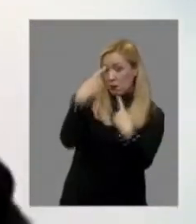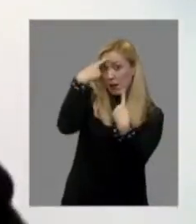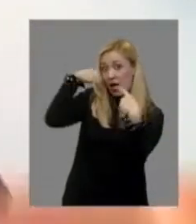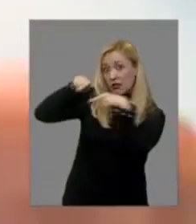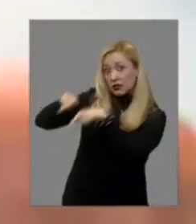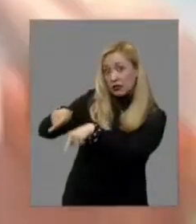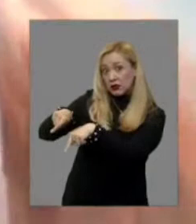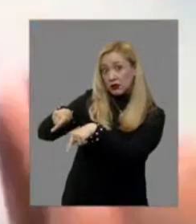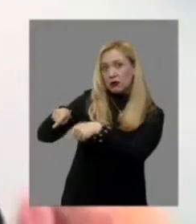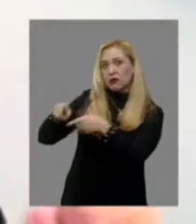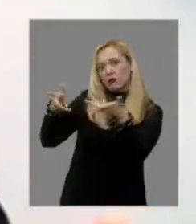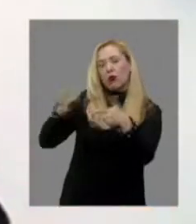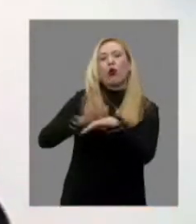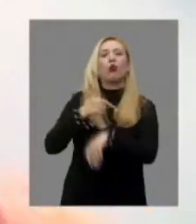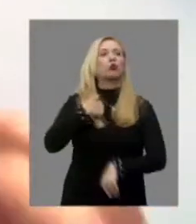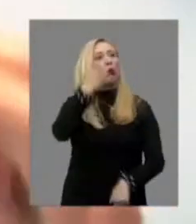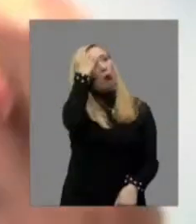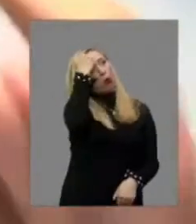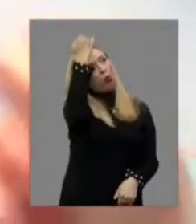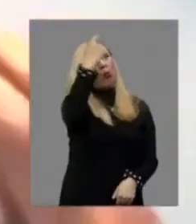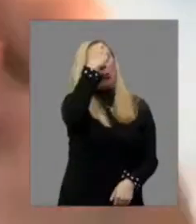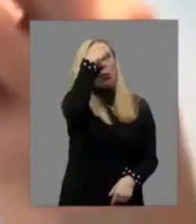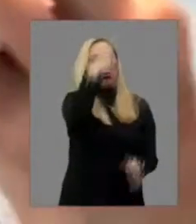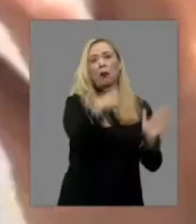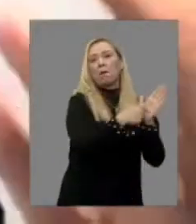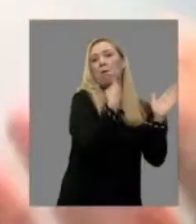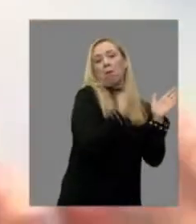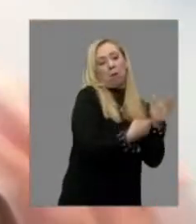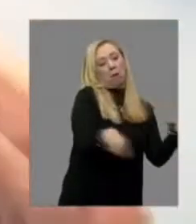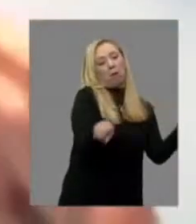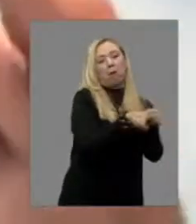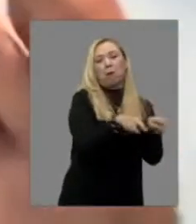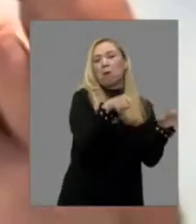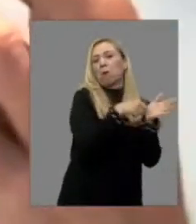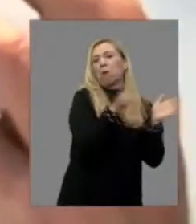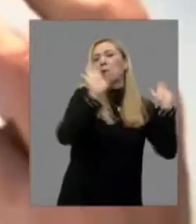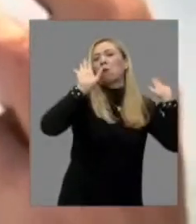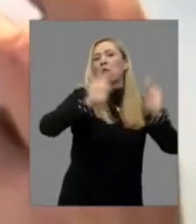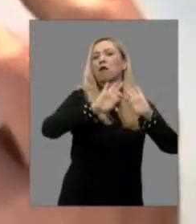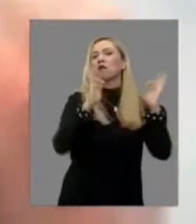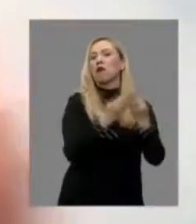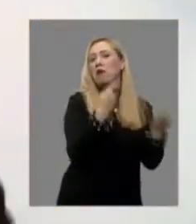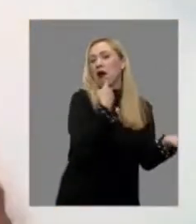sustitución de un mecanismo, de un método de